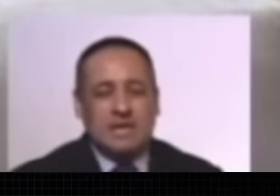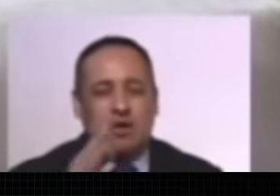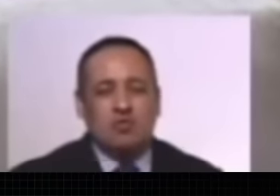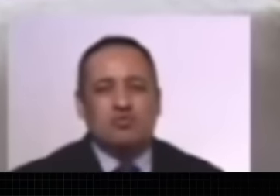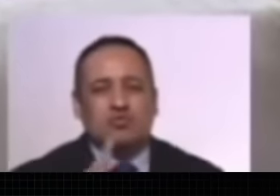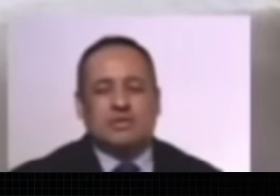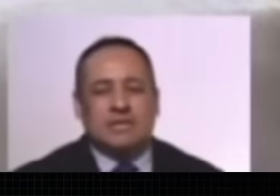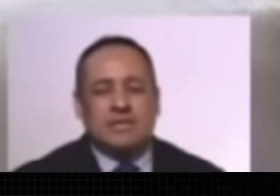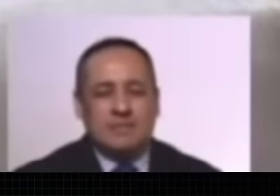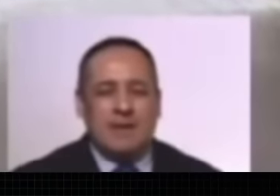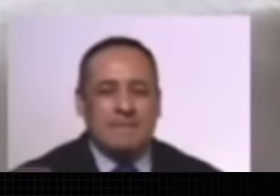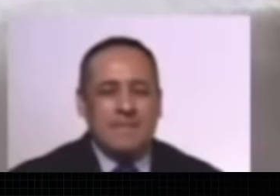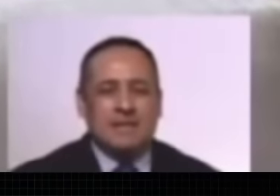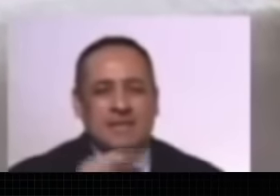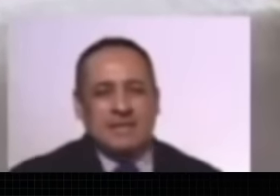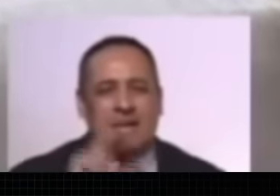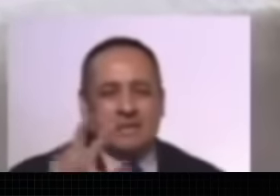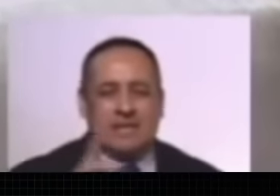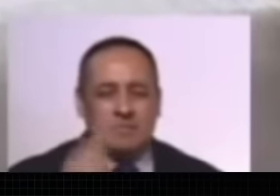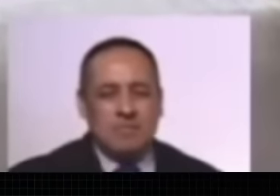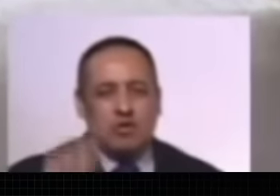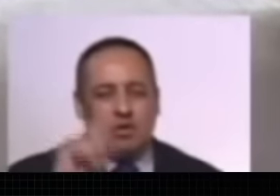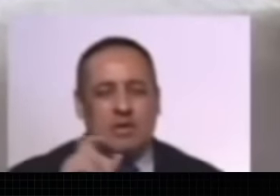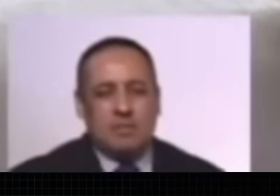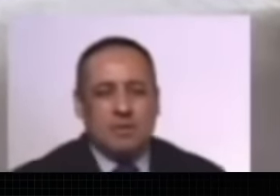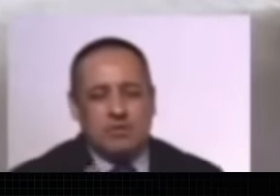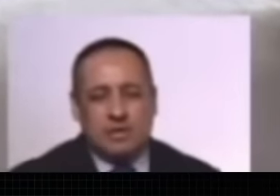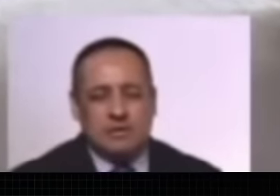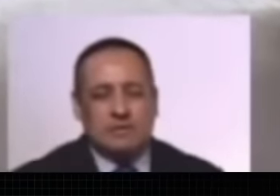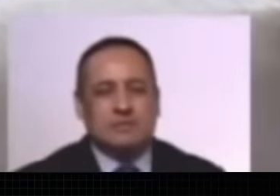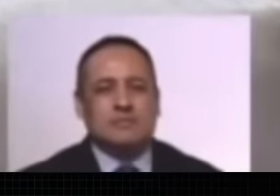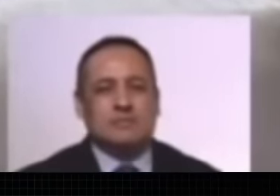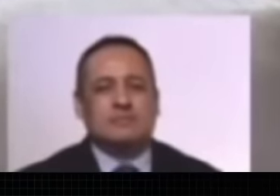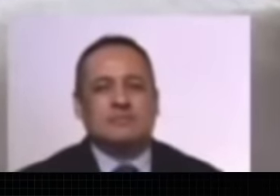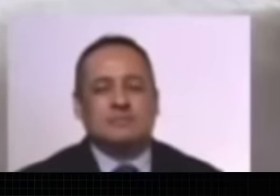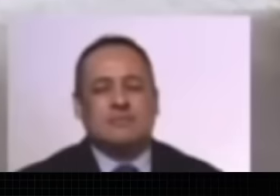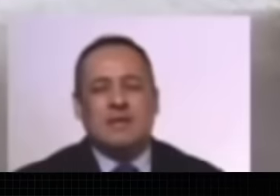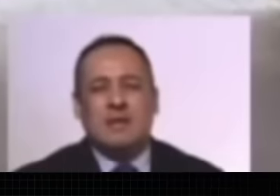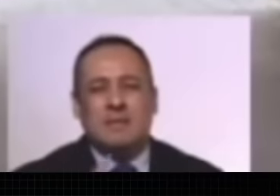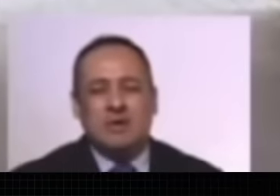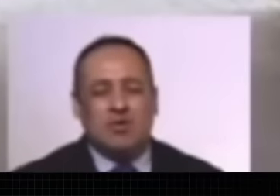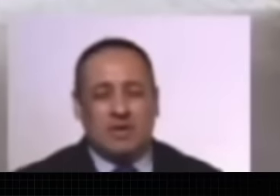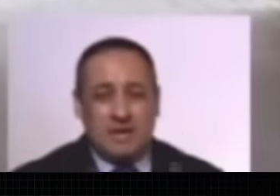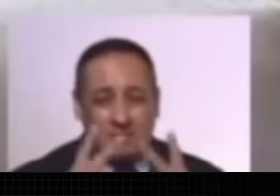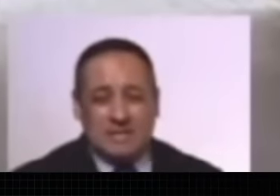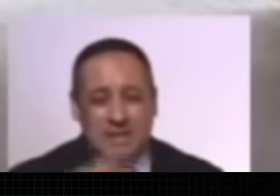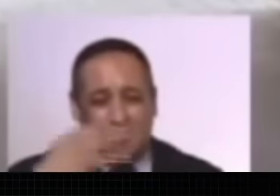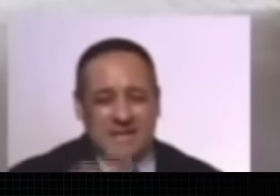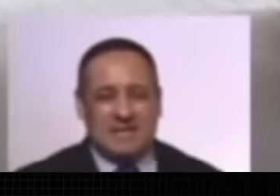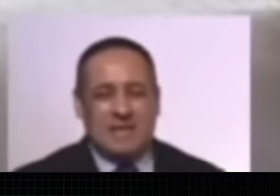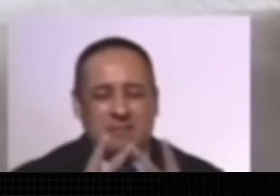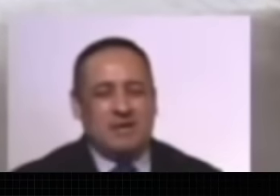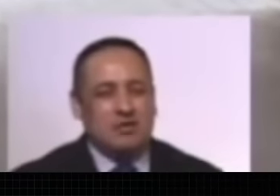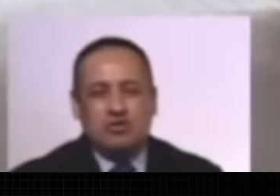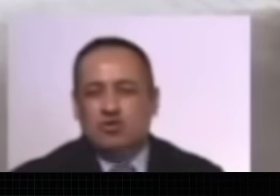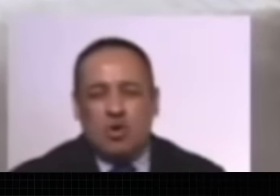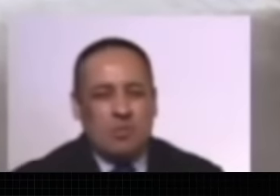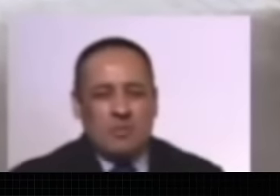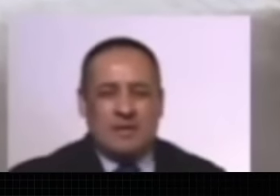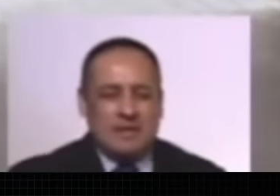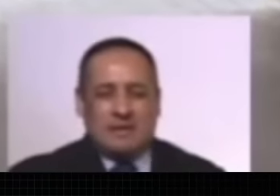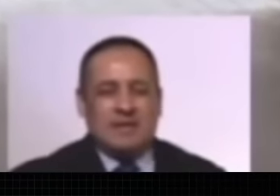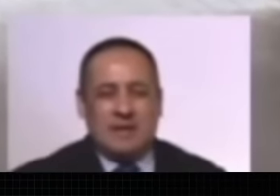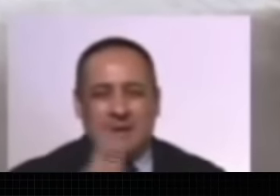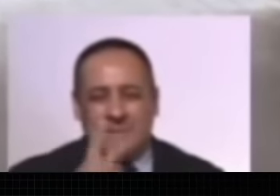justicia a más de 33 millones de compatriotas. Pero lo que es realmente imperdonable